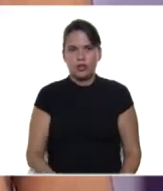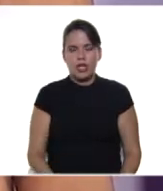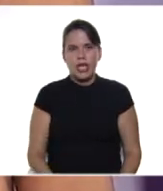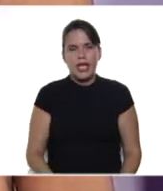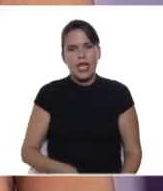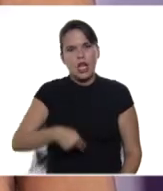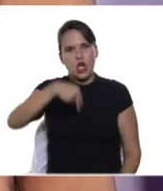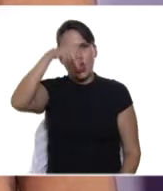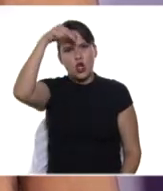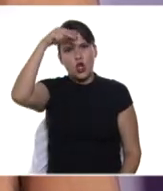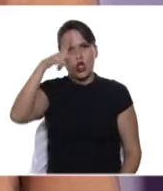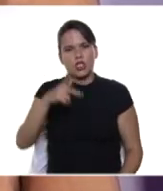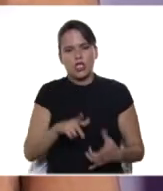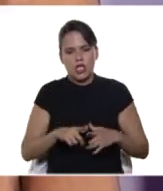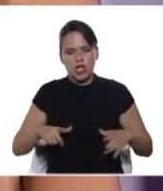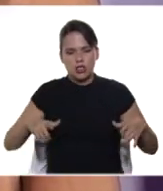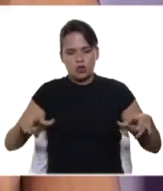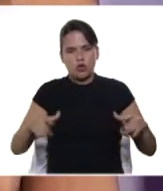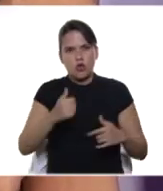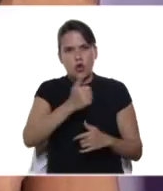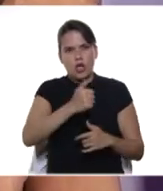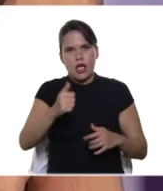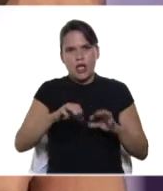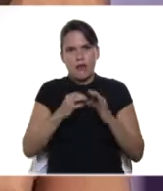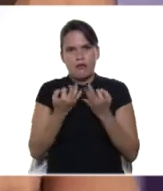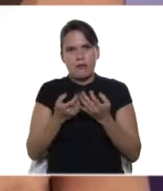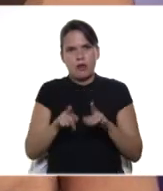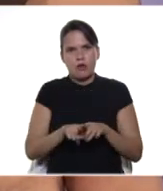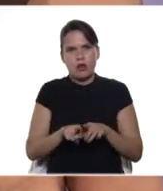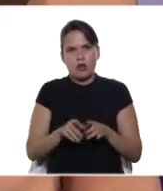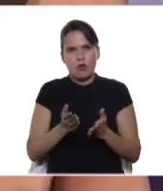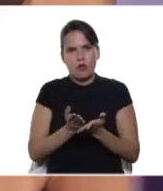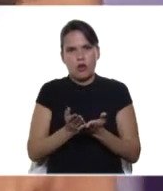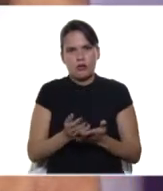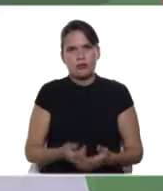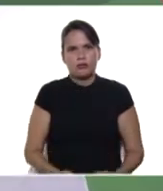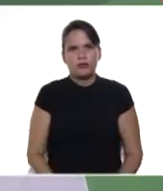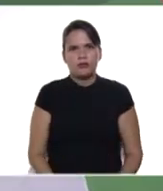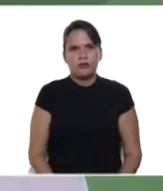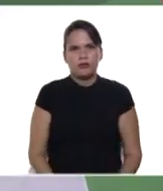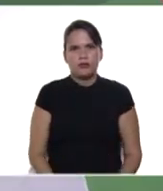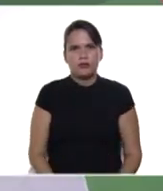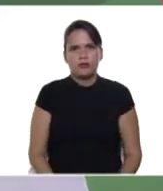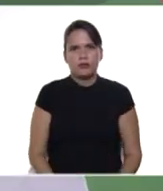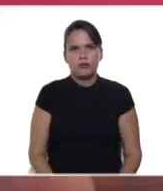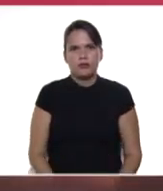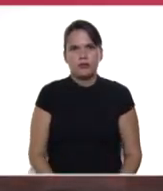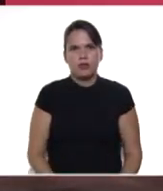familia una escuela. Si tratamos de engañar a la brújula, por ejemplo, que la aguja se mueva,